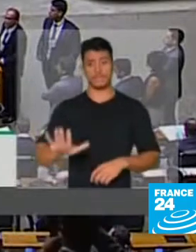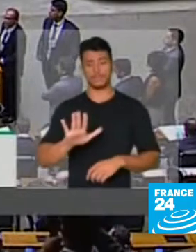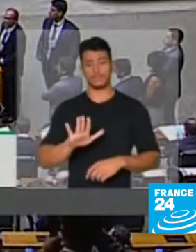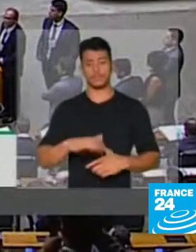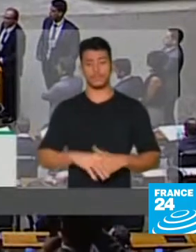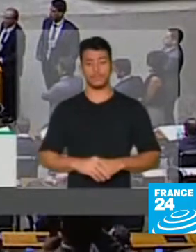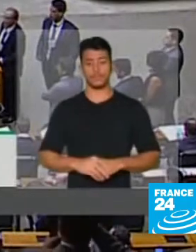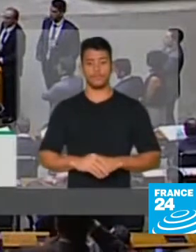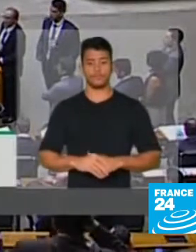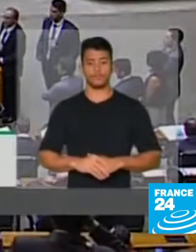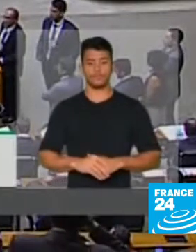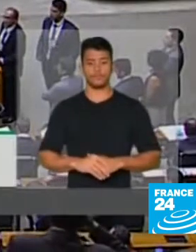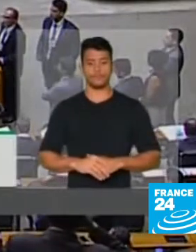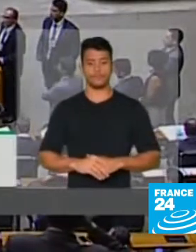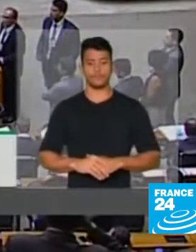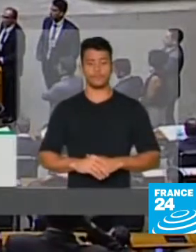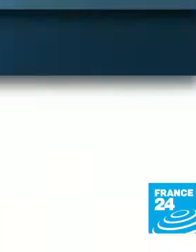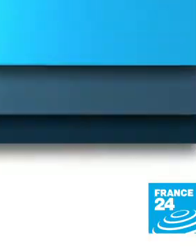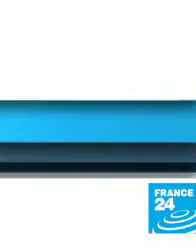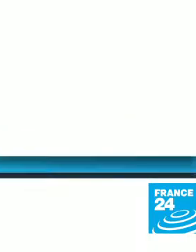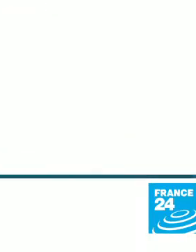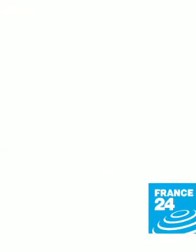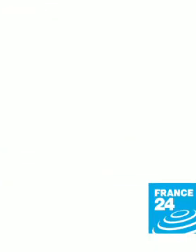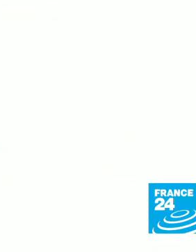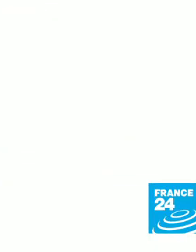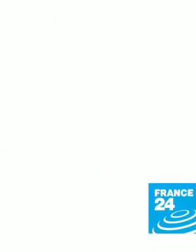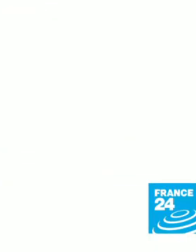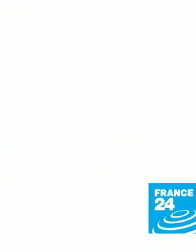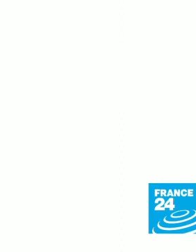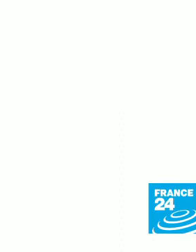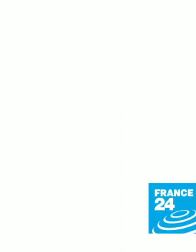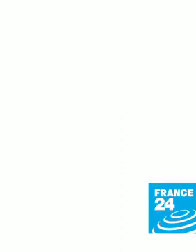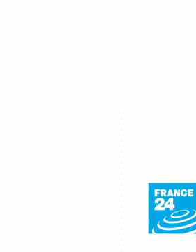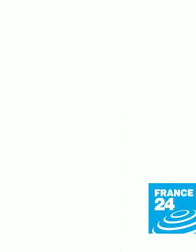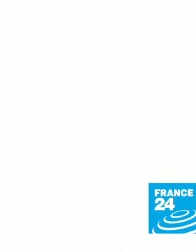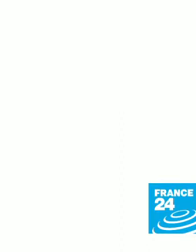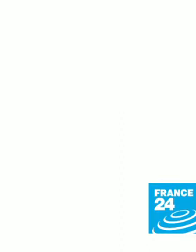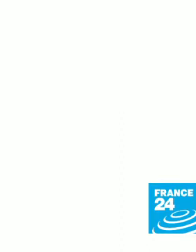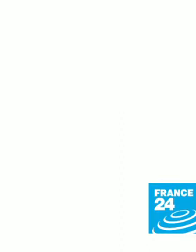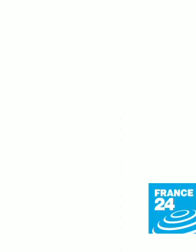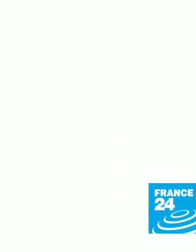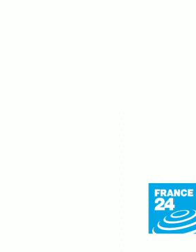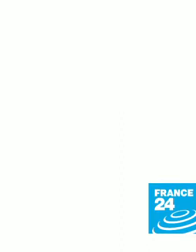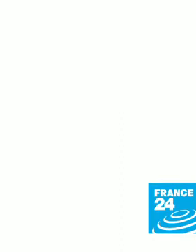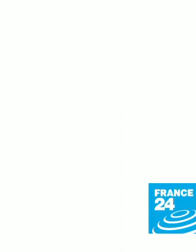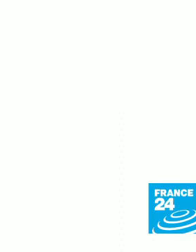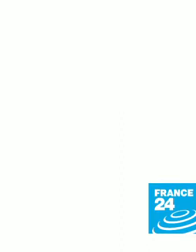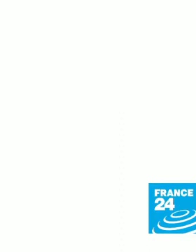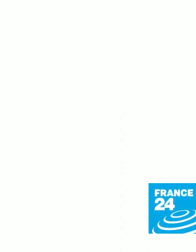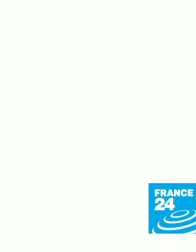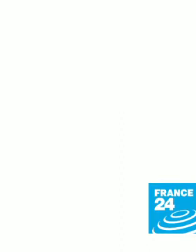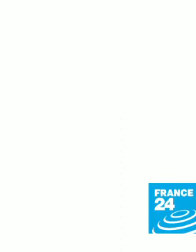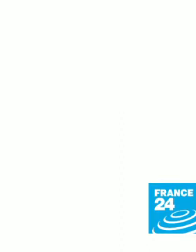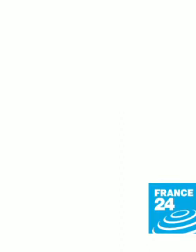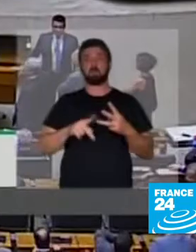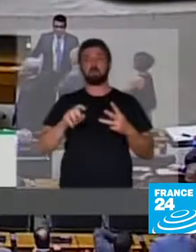El debate tomó más de 7 horas. Con 340 votos a favor, 72 en contra y una abstención, la Cámara de Diputados de